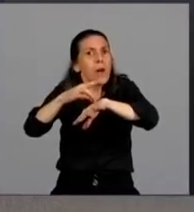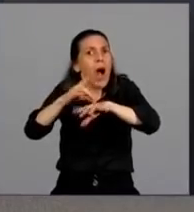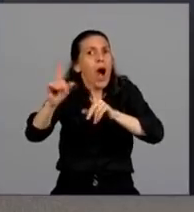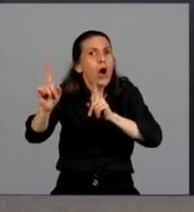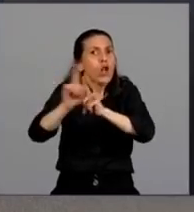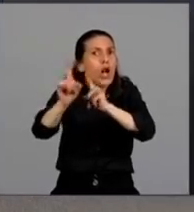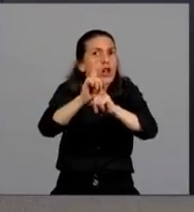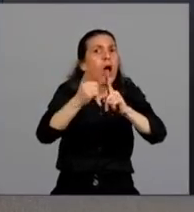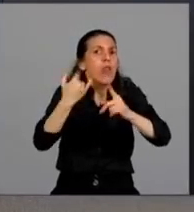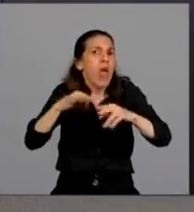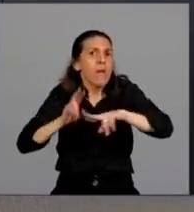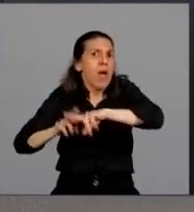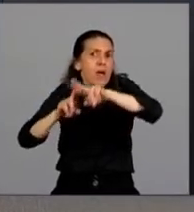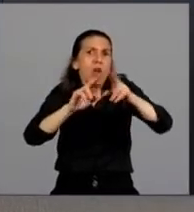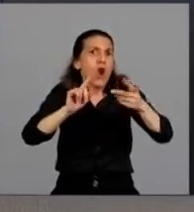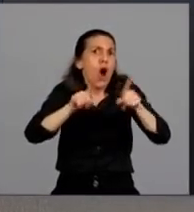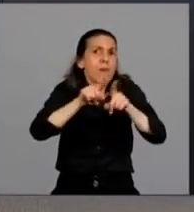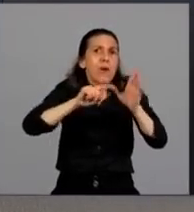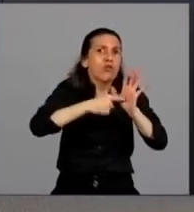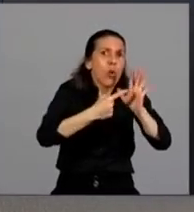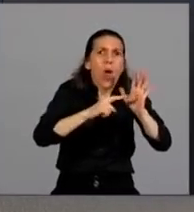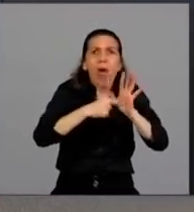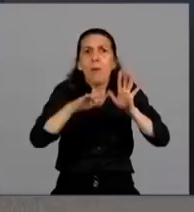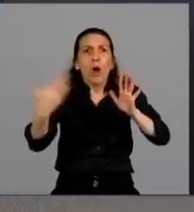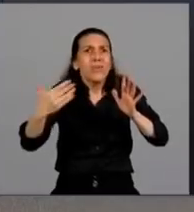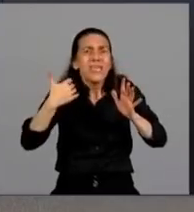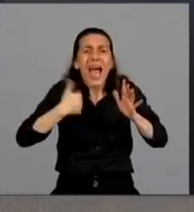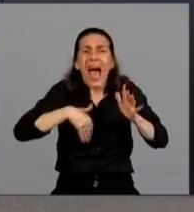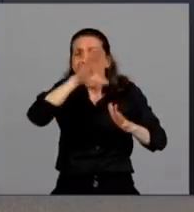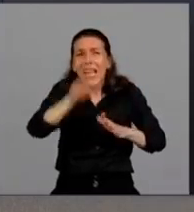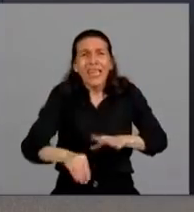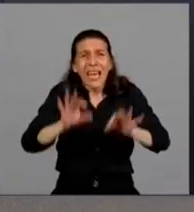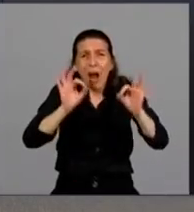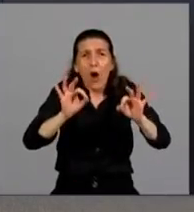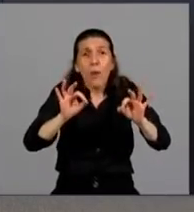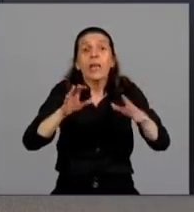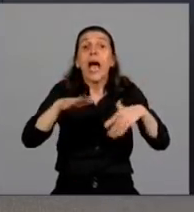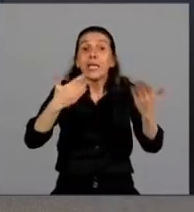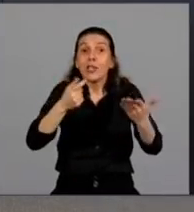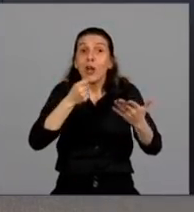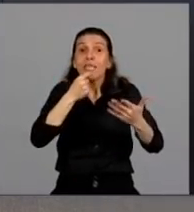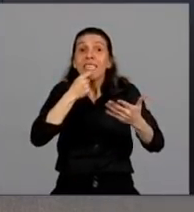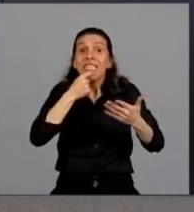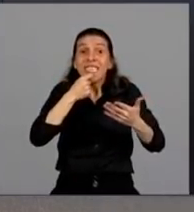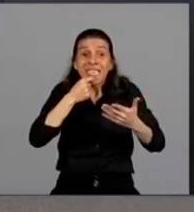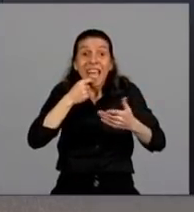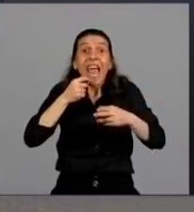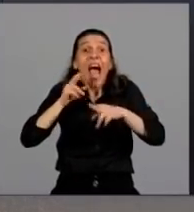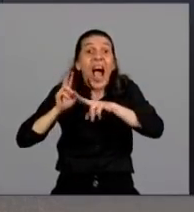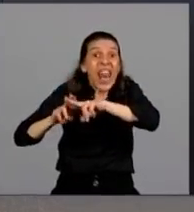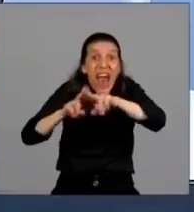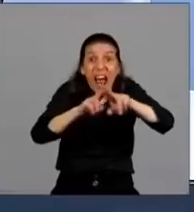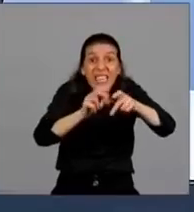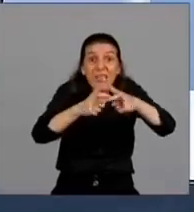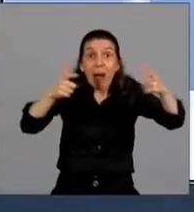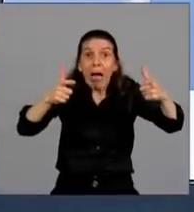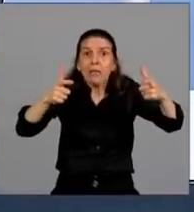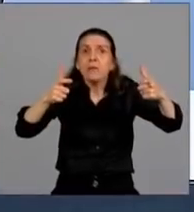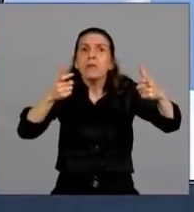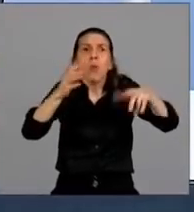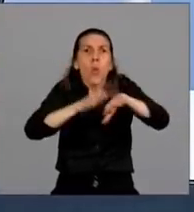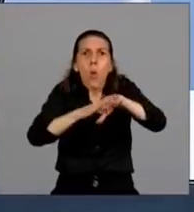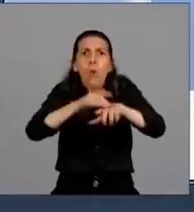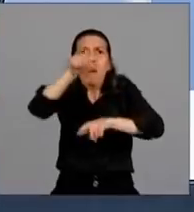pasa en la ciudad, pasa en la provincia, pasa en todo el país. Entonces suben los test cuando aparecen los casos. Y después están